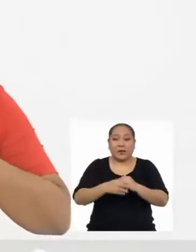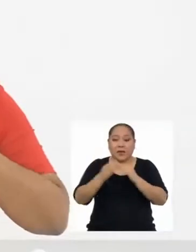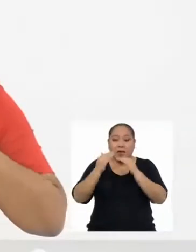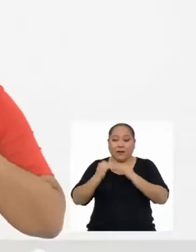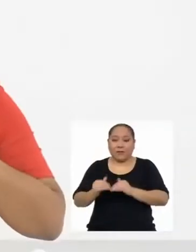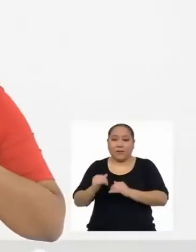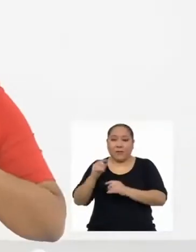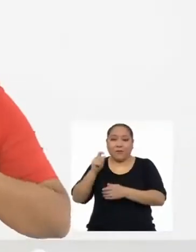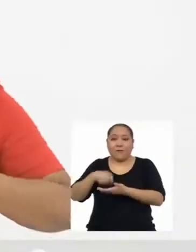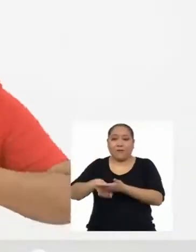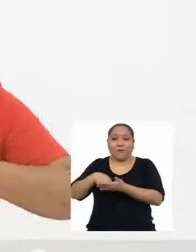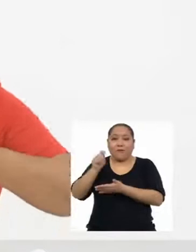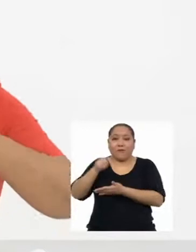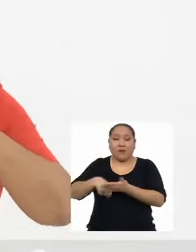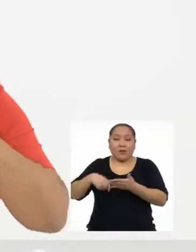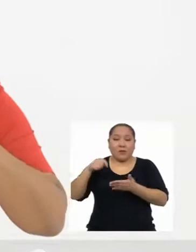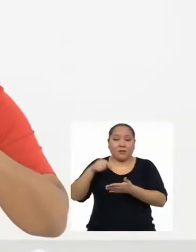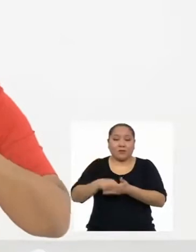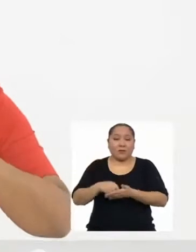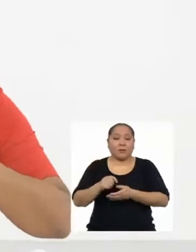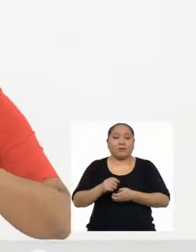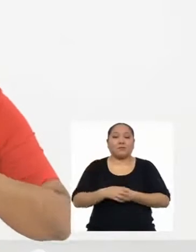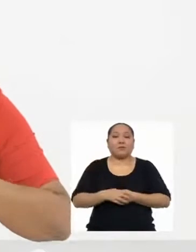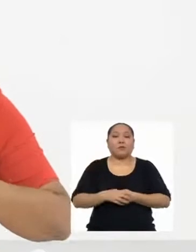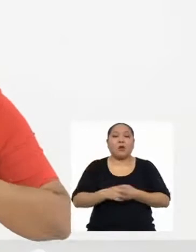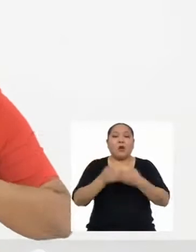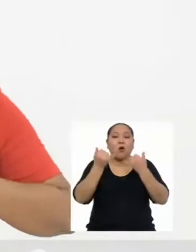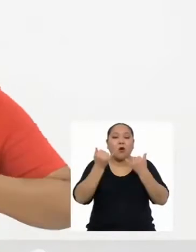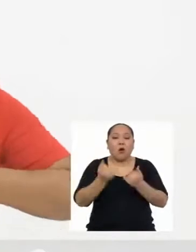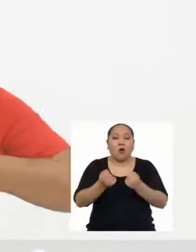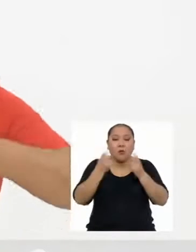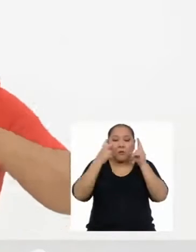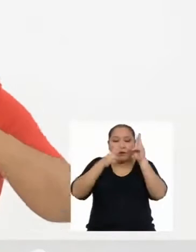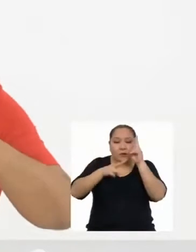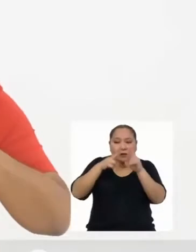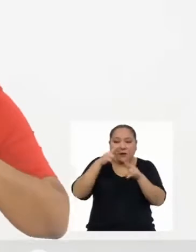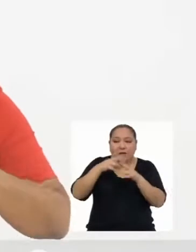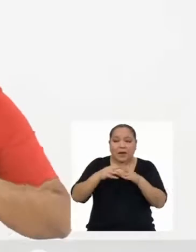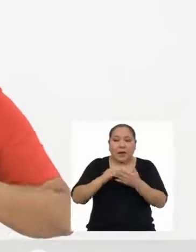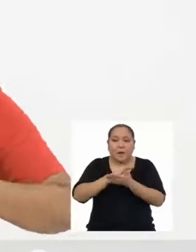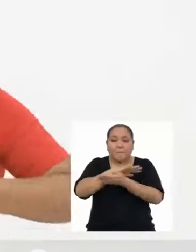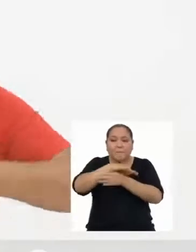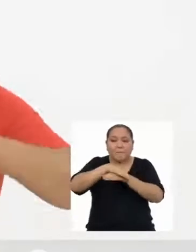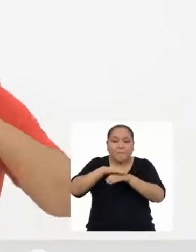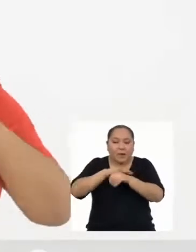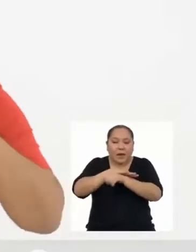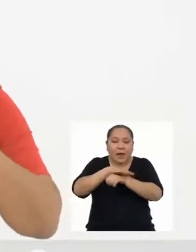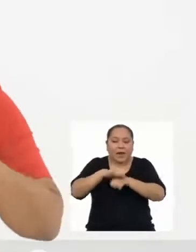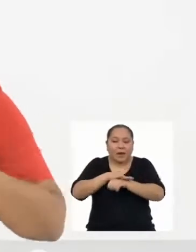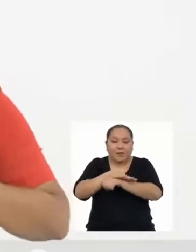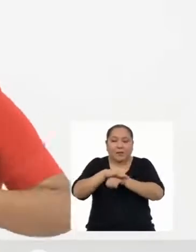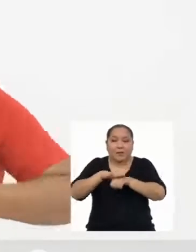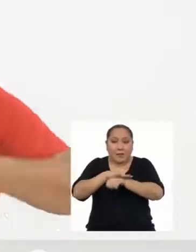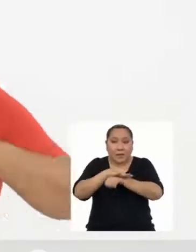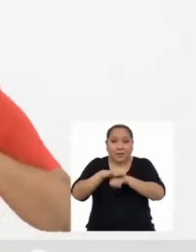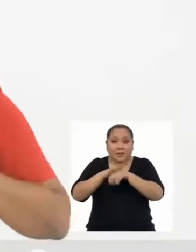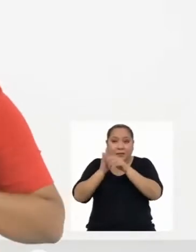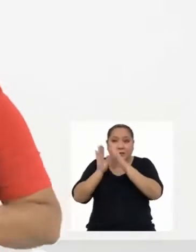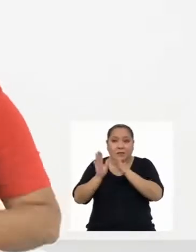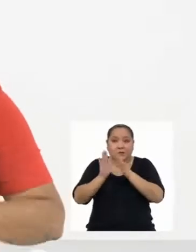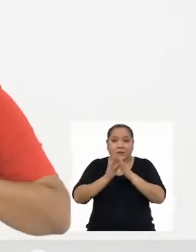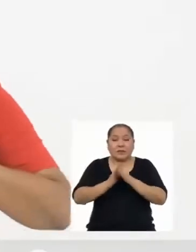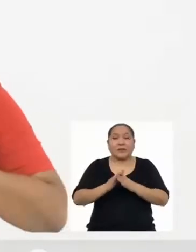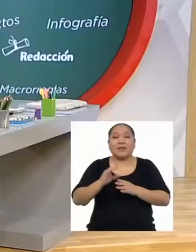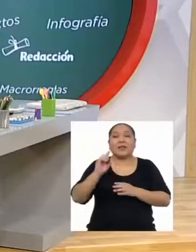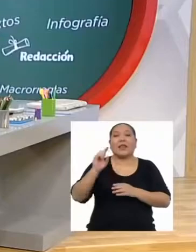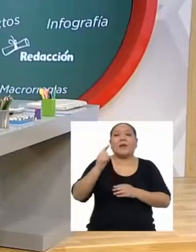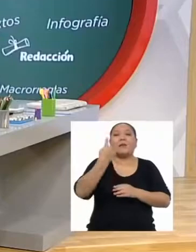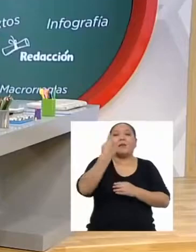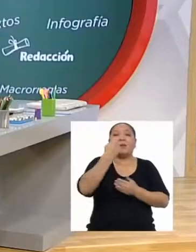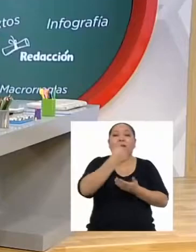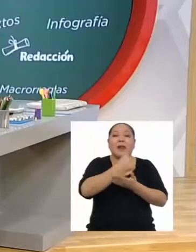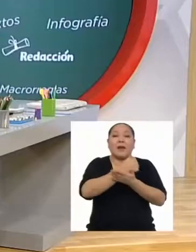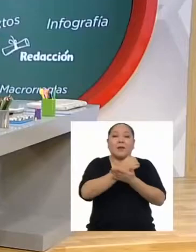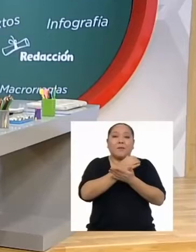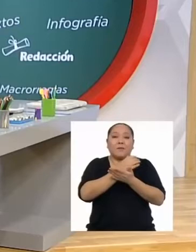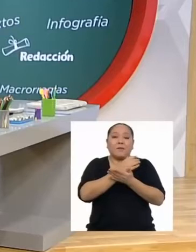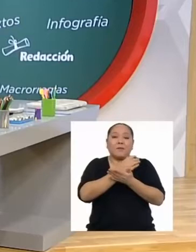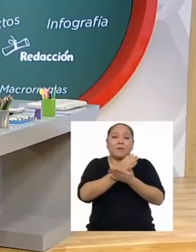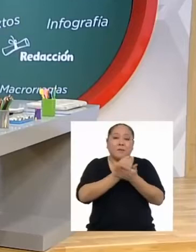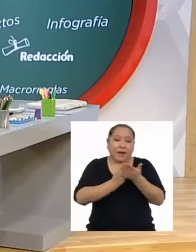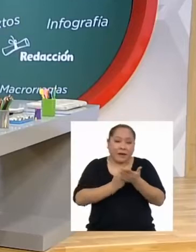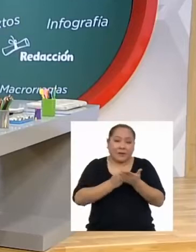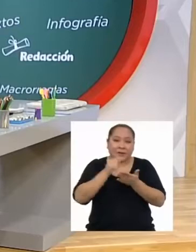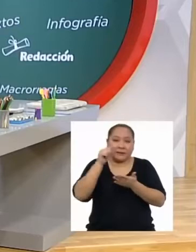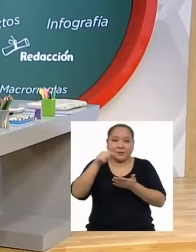nos vamos a centrar en la planificación y redacción de la primera versión. Para quienes